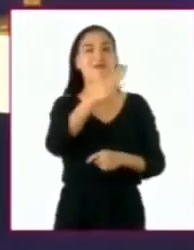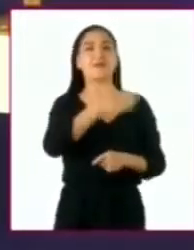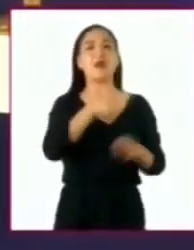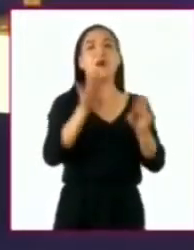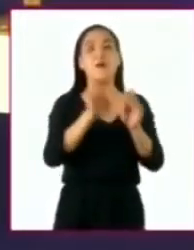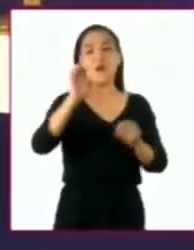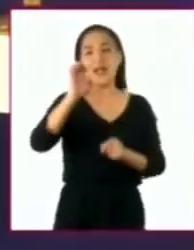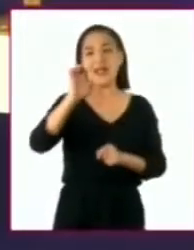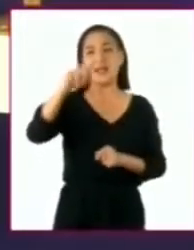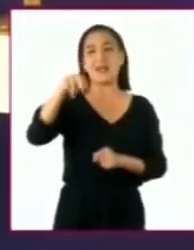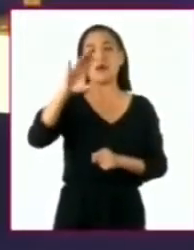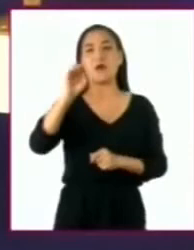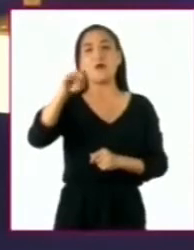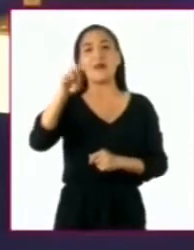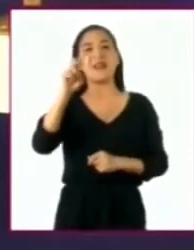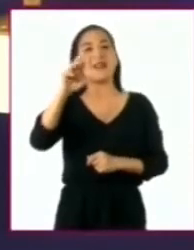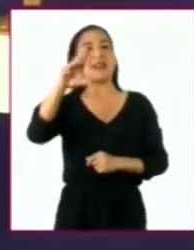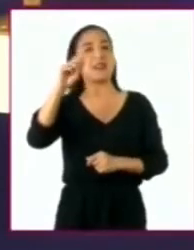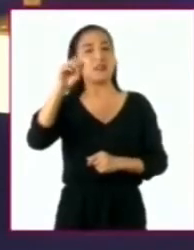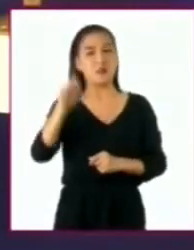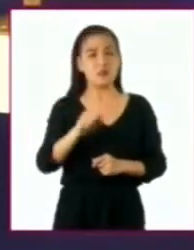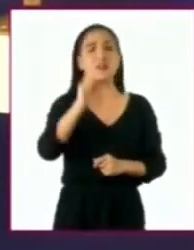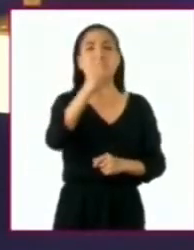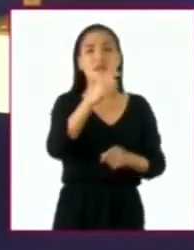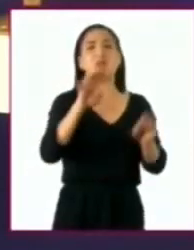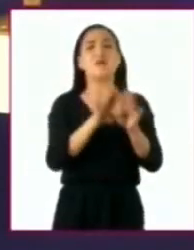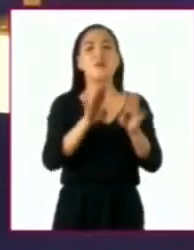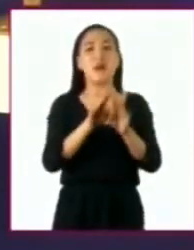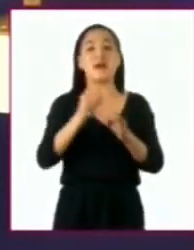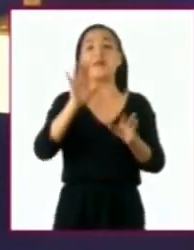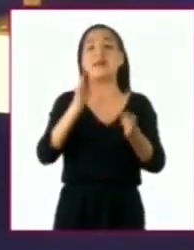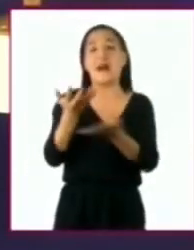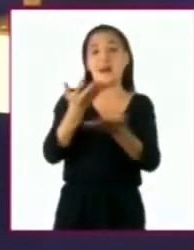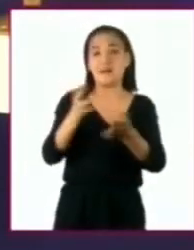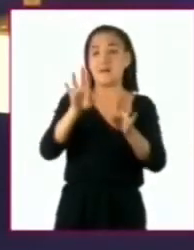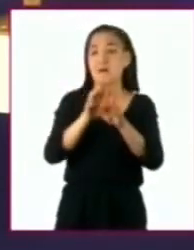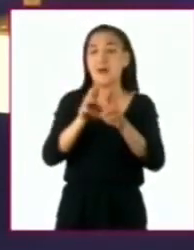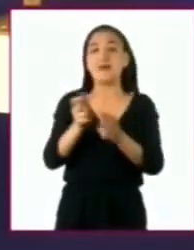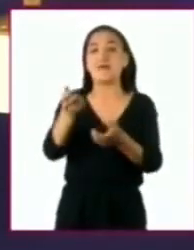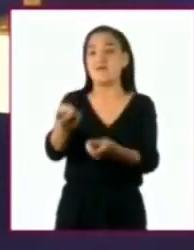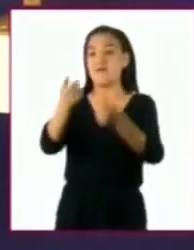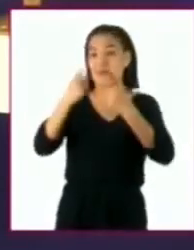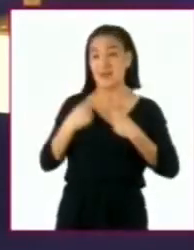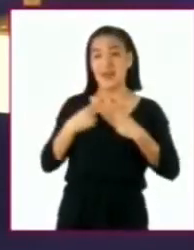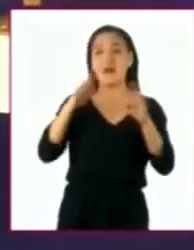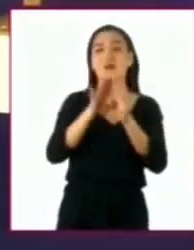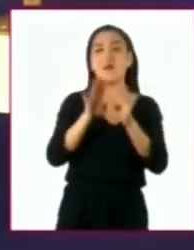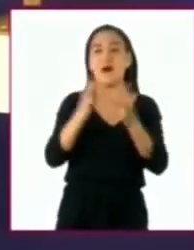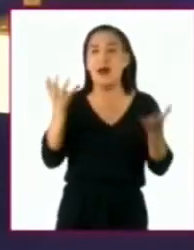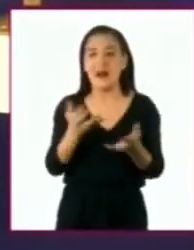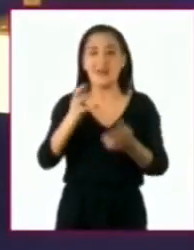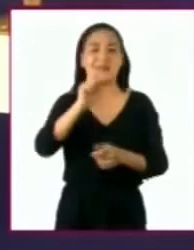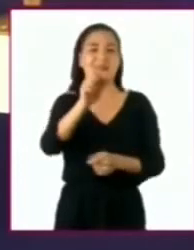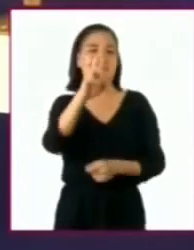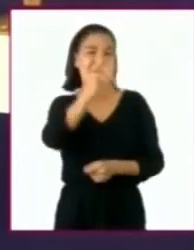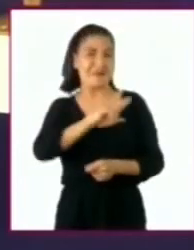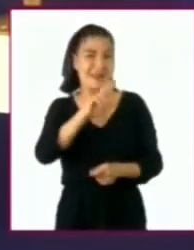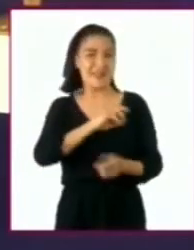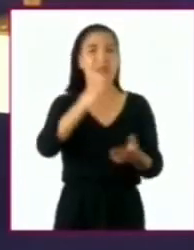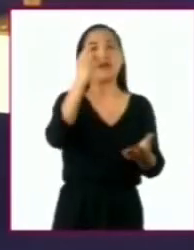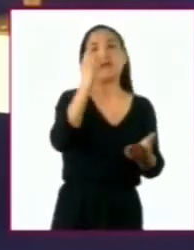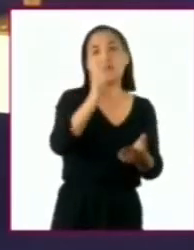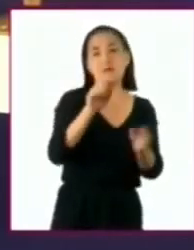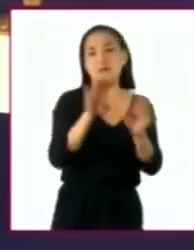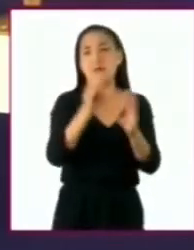encomenderos. Los encomenderos recibían del señorío una renta o tributo que podría cubrirse con metales